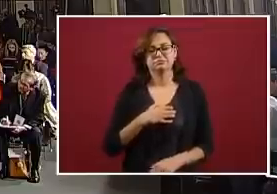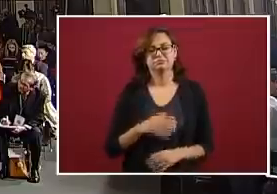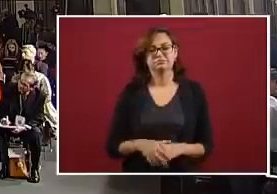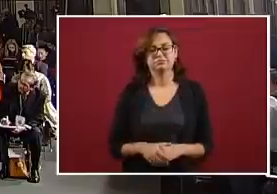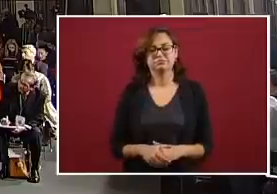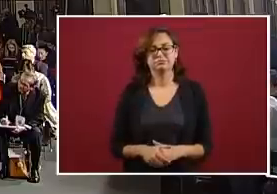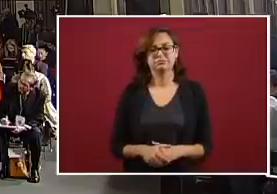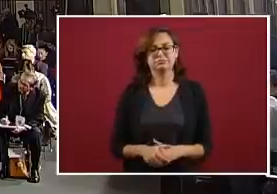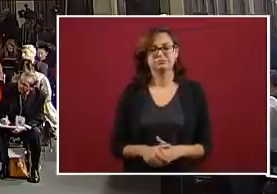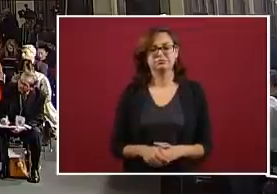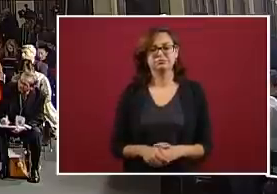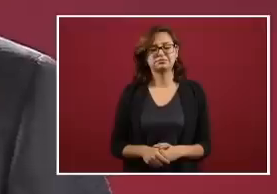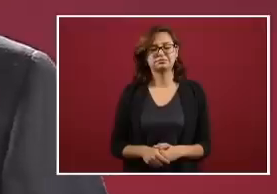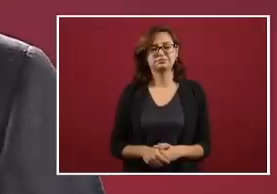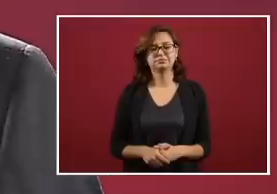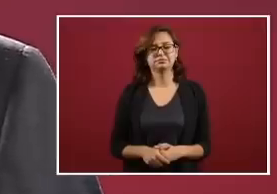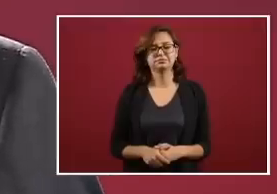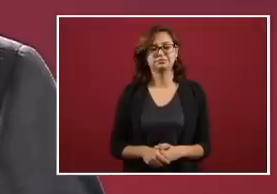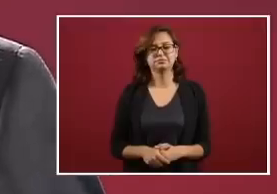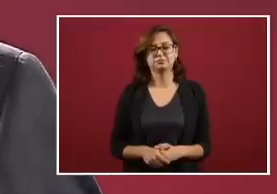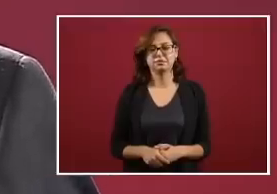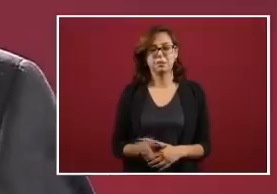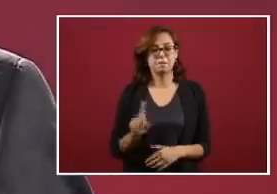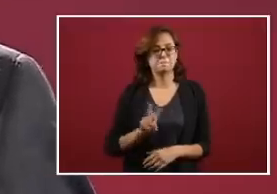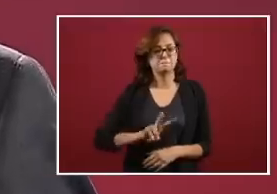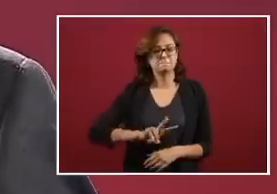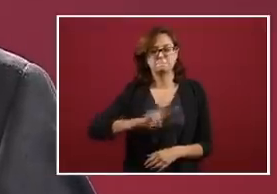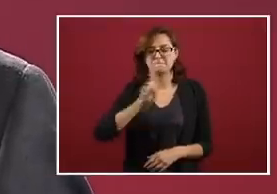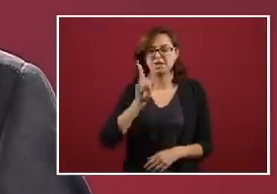Es un placer